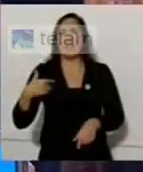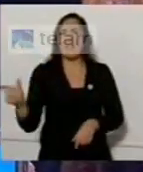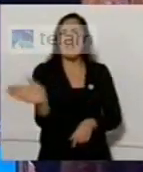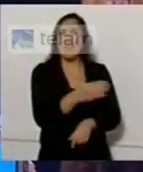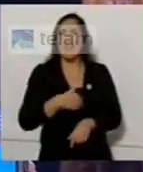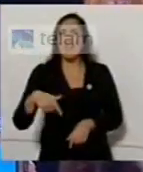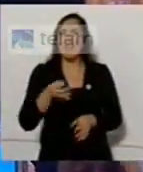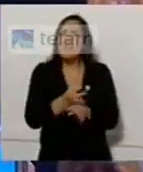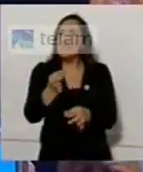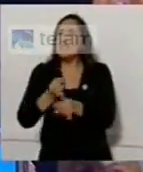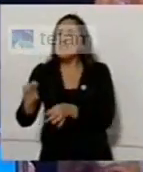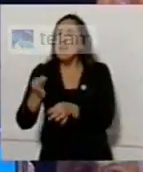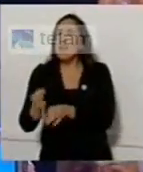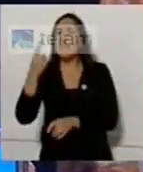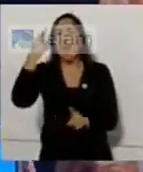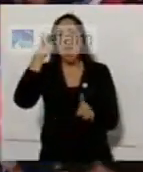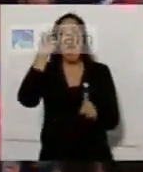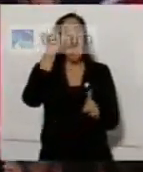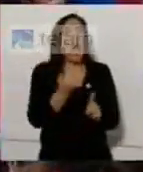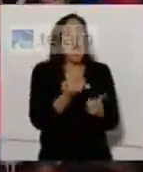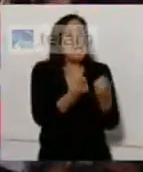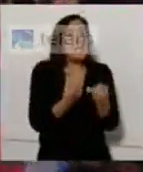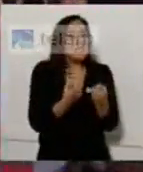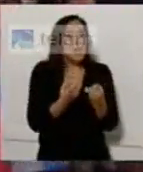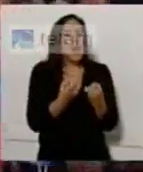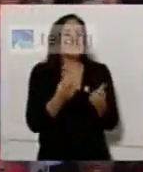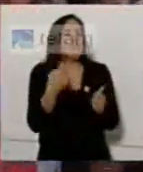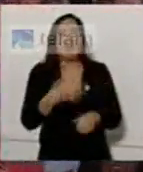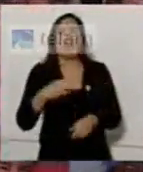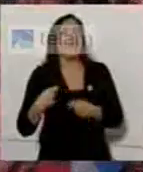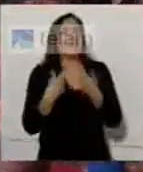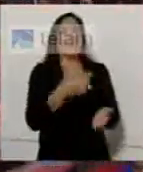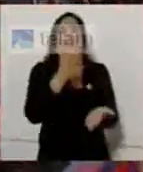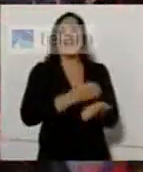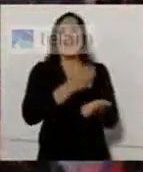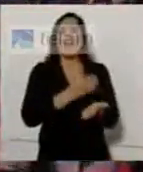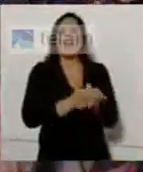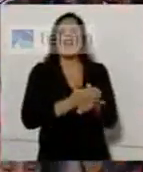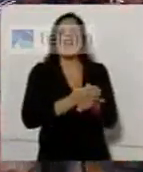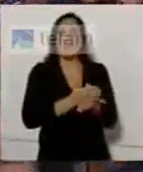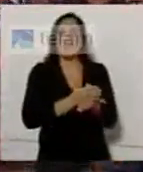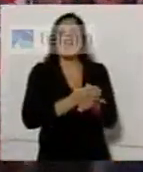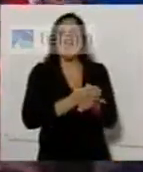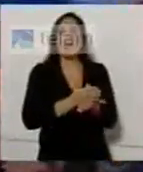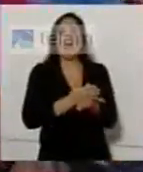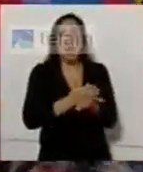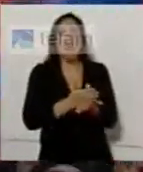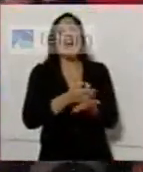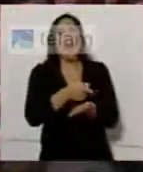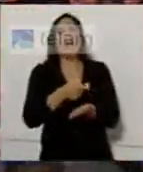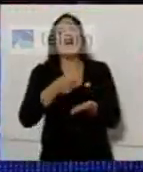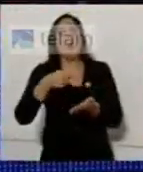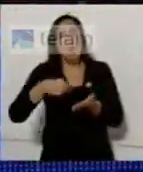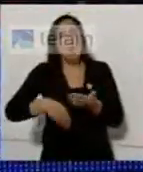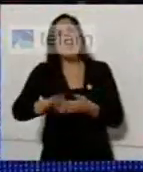que al lado de cada necesidad había un derecho, que les dieron educación, vivienda,